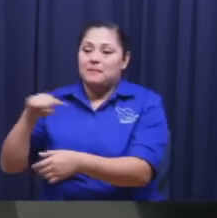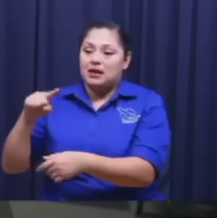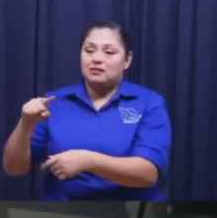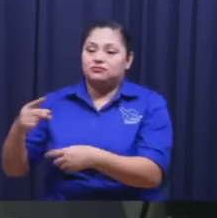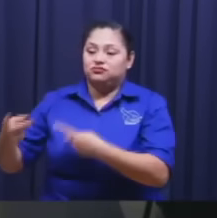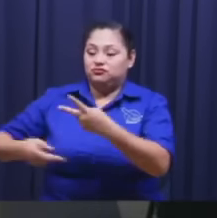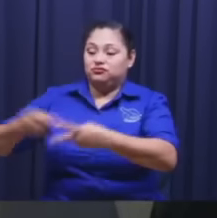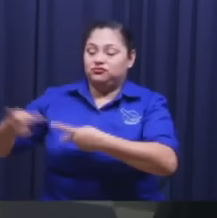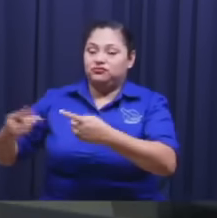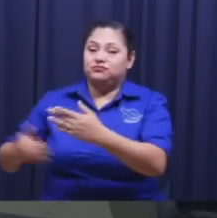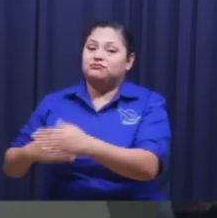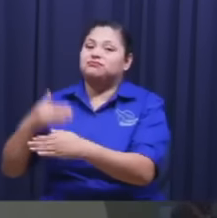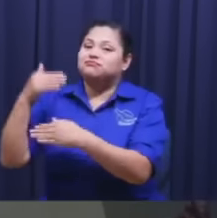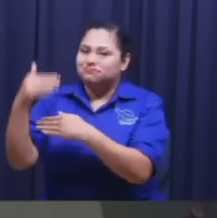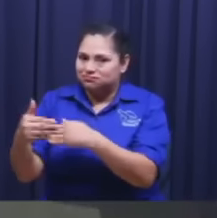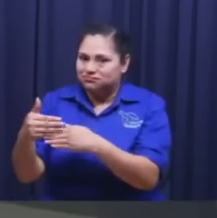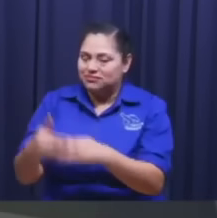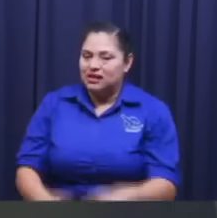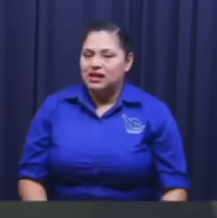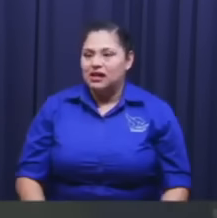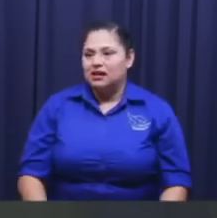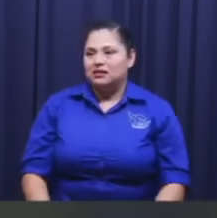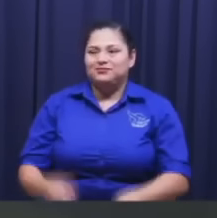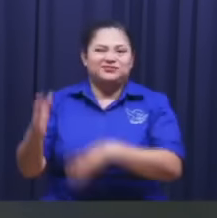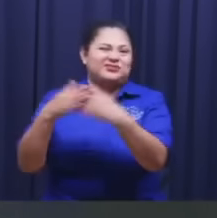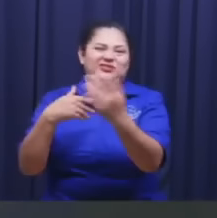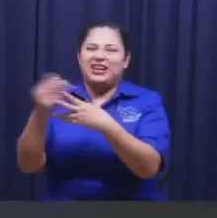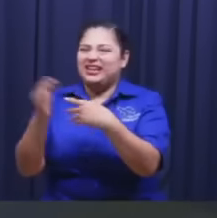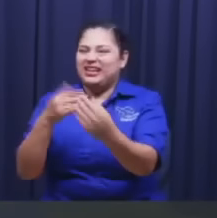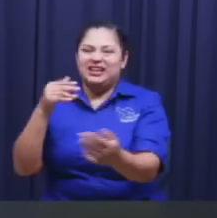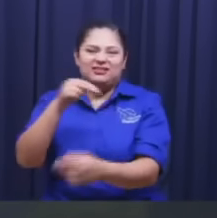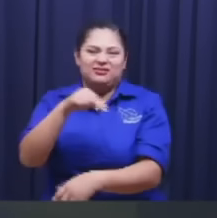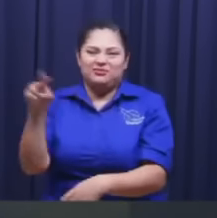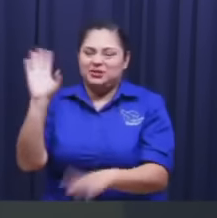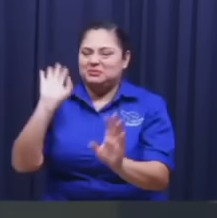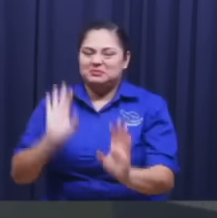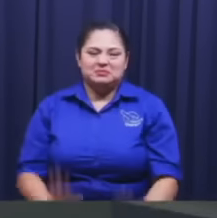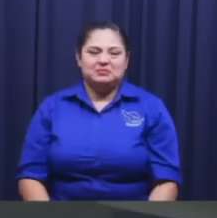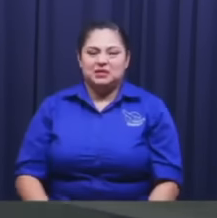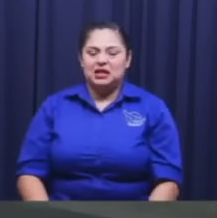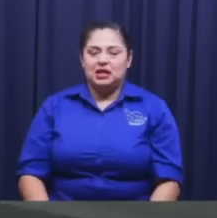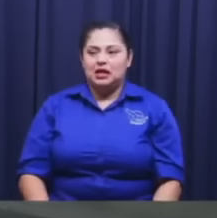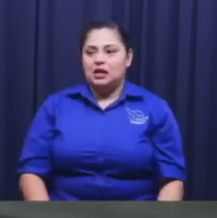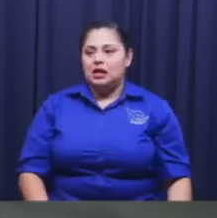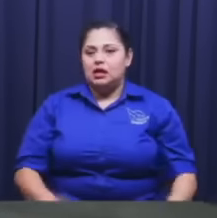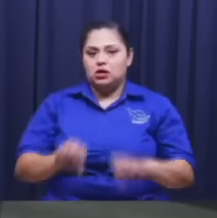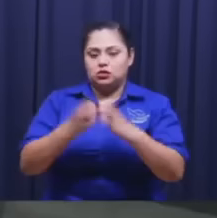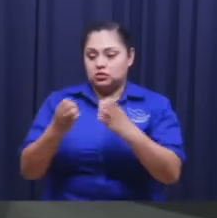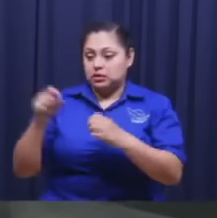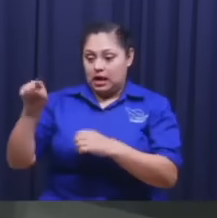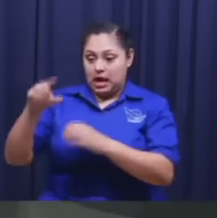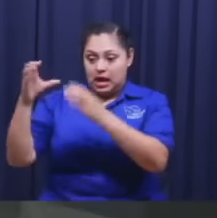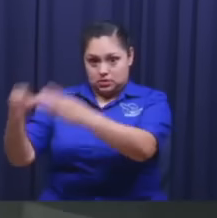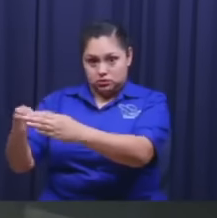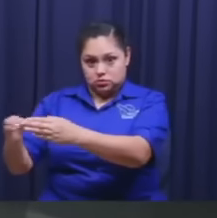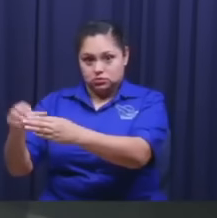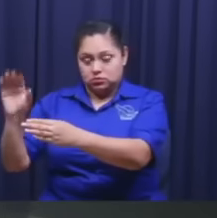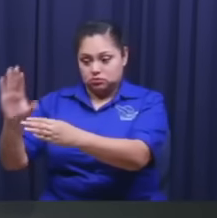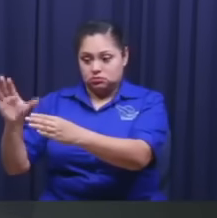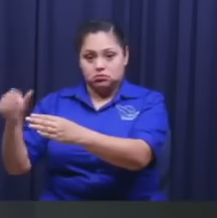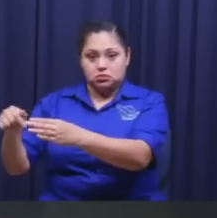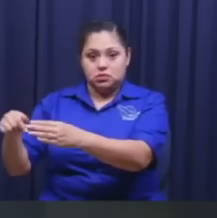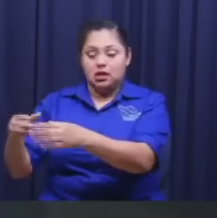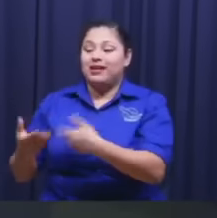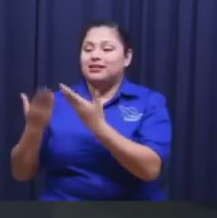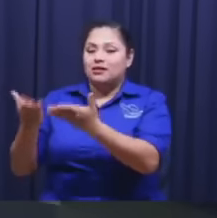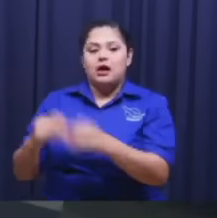para la gastritis, cual sea el nombre de la sustancia activa. Entonces a los 50 les daban esa cosa.